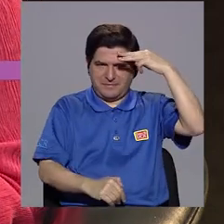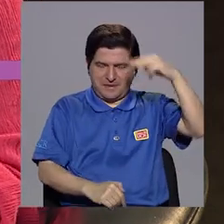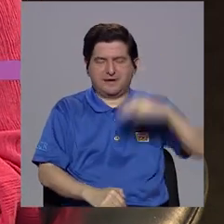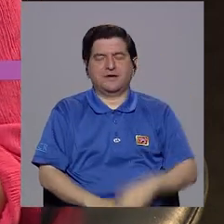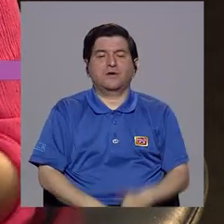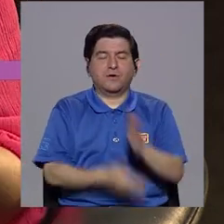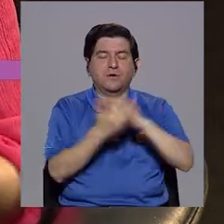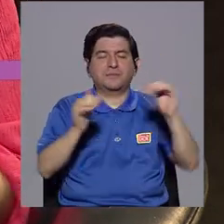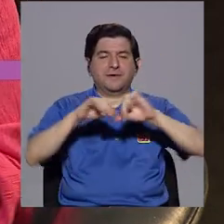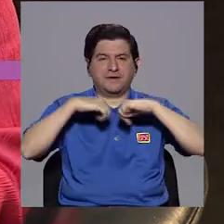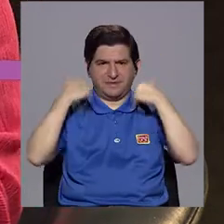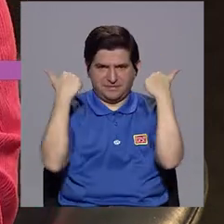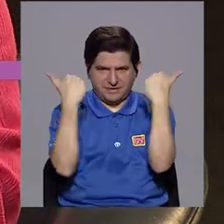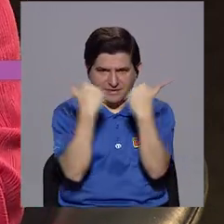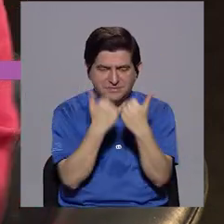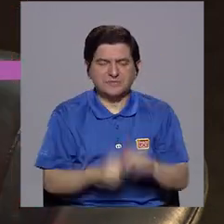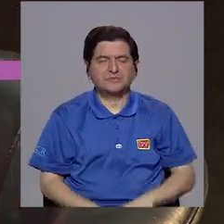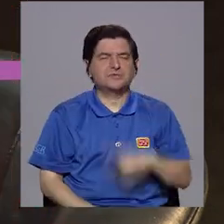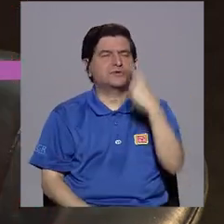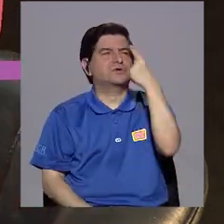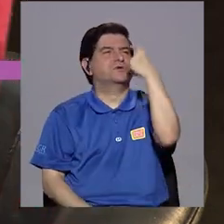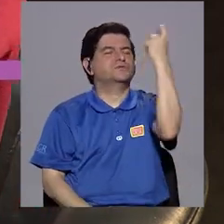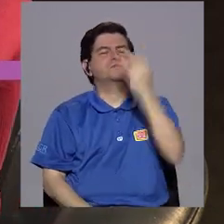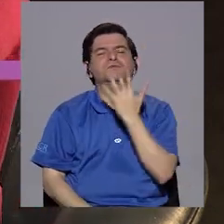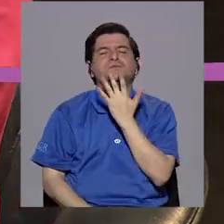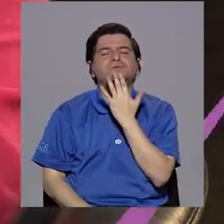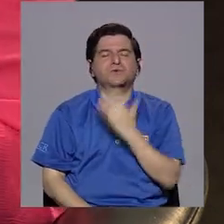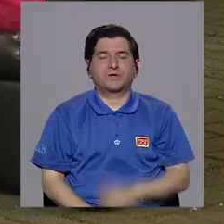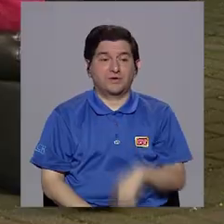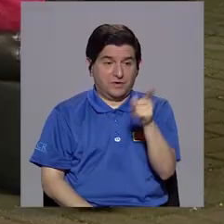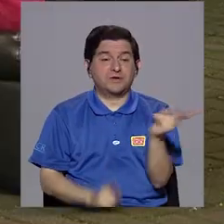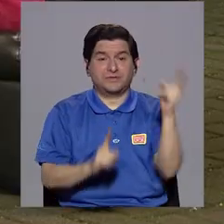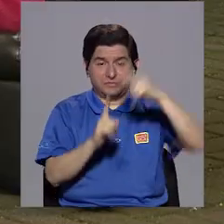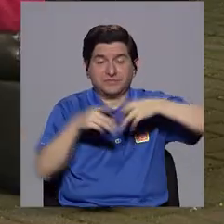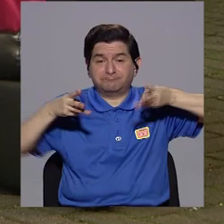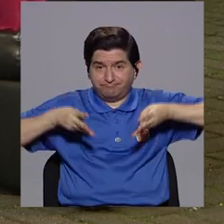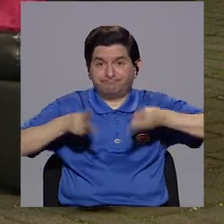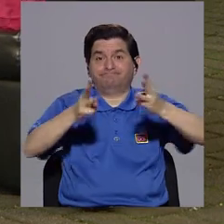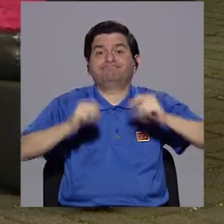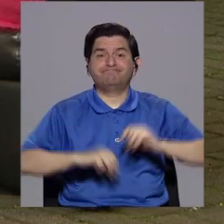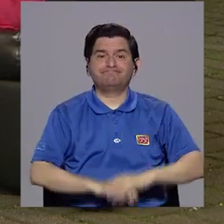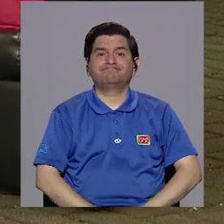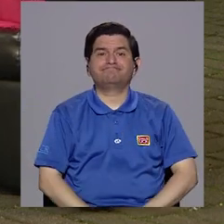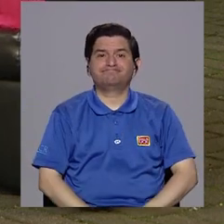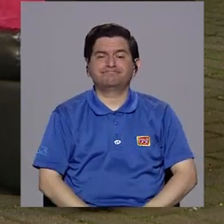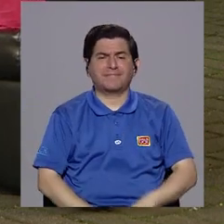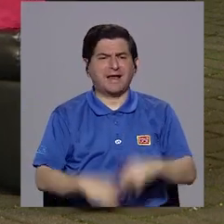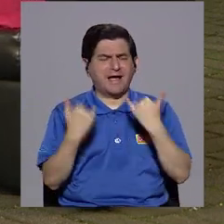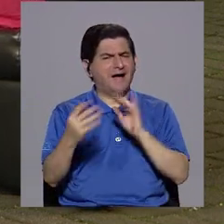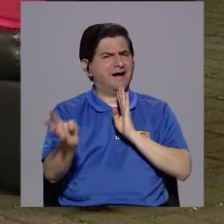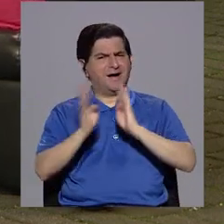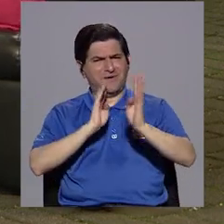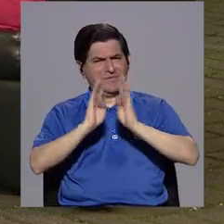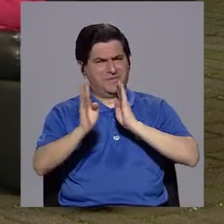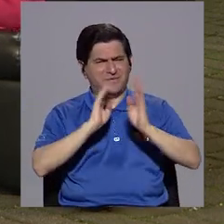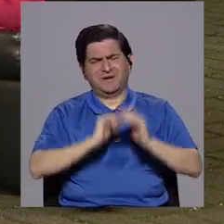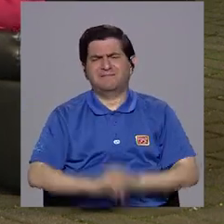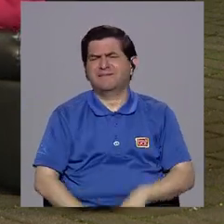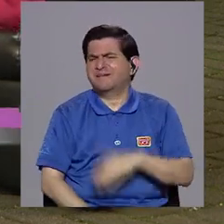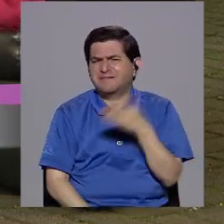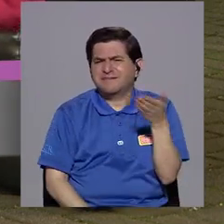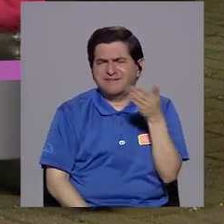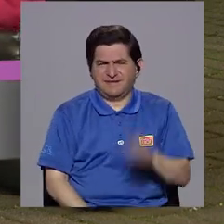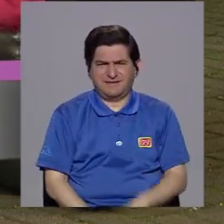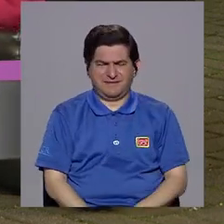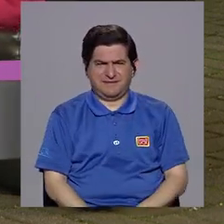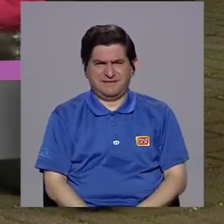México y es parte de la asociación Sueña en Colores, donde ellos aplican este método. Hablemos un poquito acerca